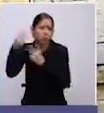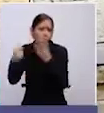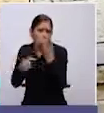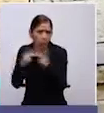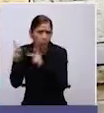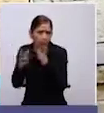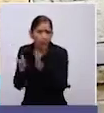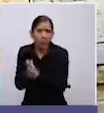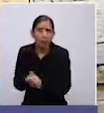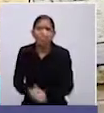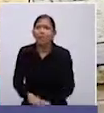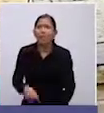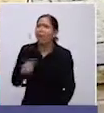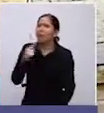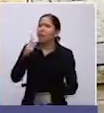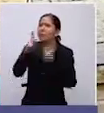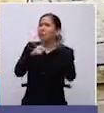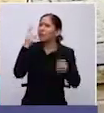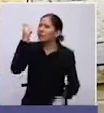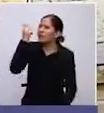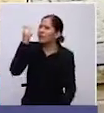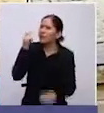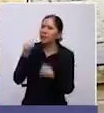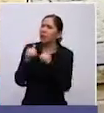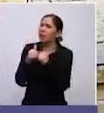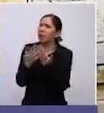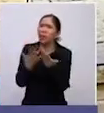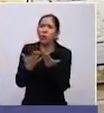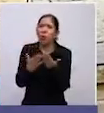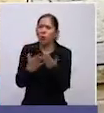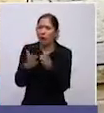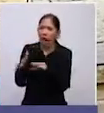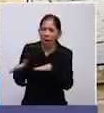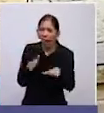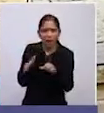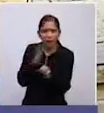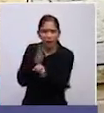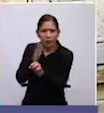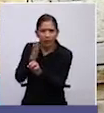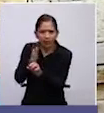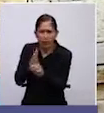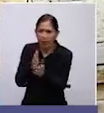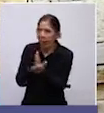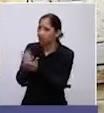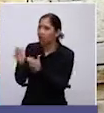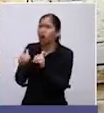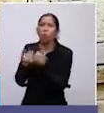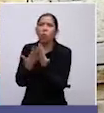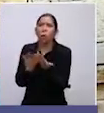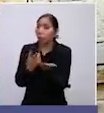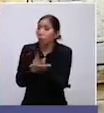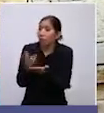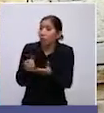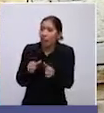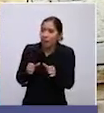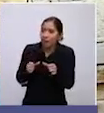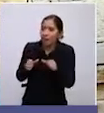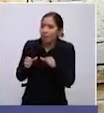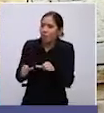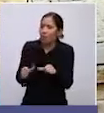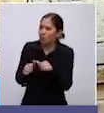población vaya comprendiendo cómo se trata este tema de las acciones directas, el tema de los derechos, cómo realmente se implementan las políticas,